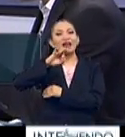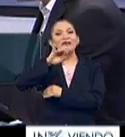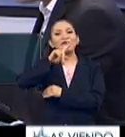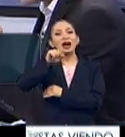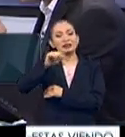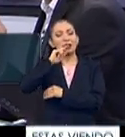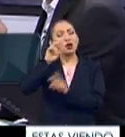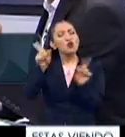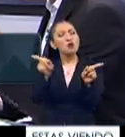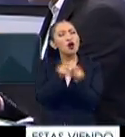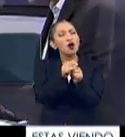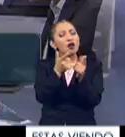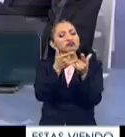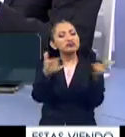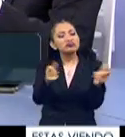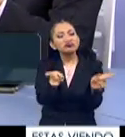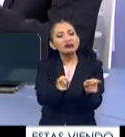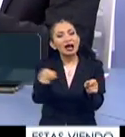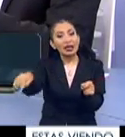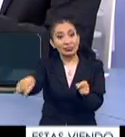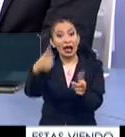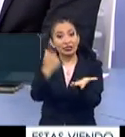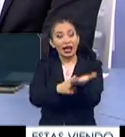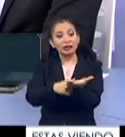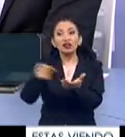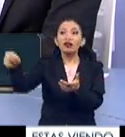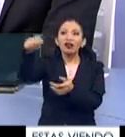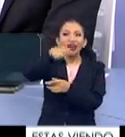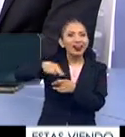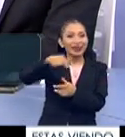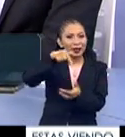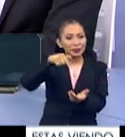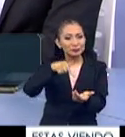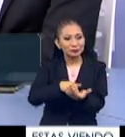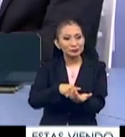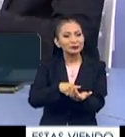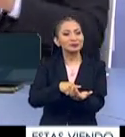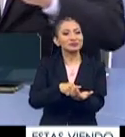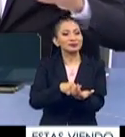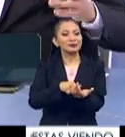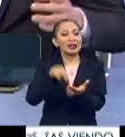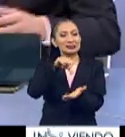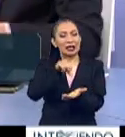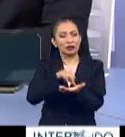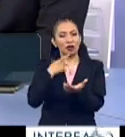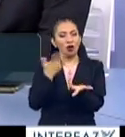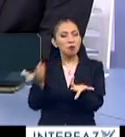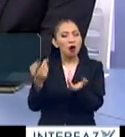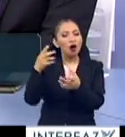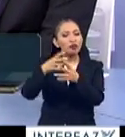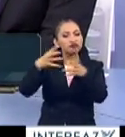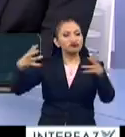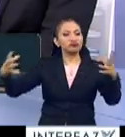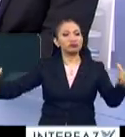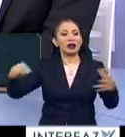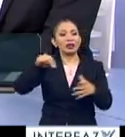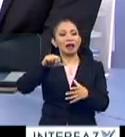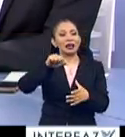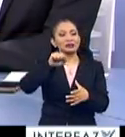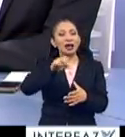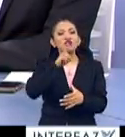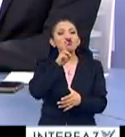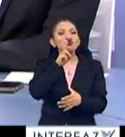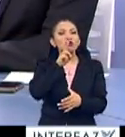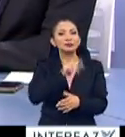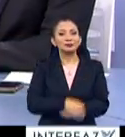preparó esta pequeña cápsulita desde dentro de lo que es esta... pues este centro, imagínese, operativo gigantesco allá en la NASA en